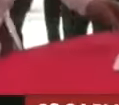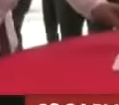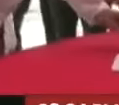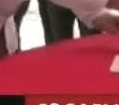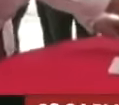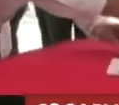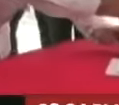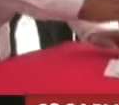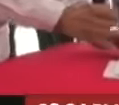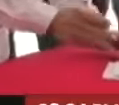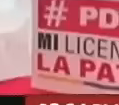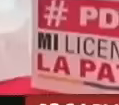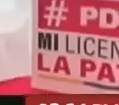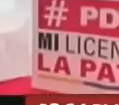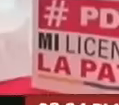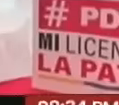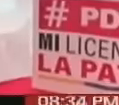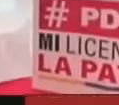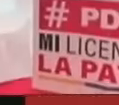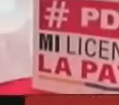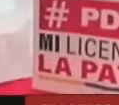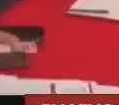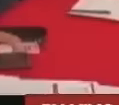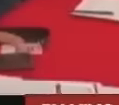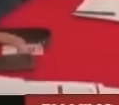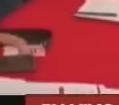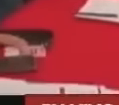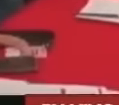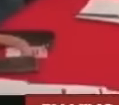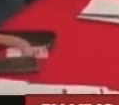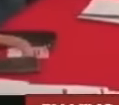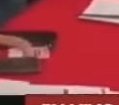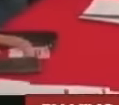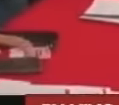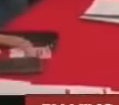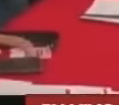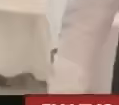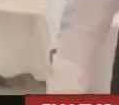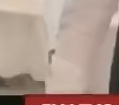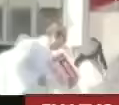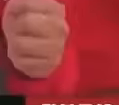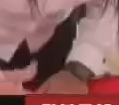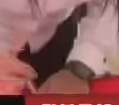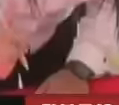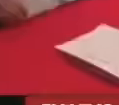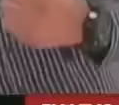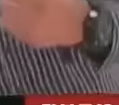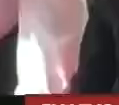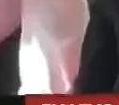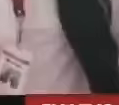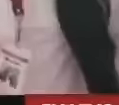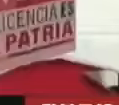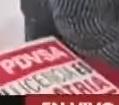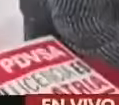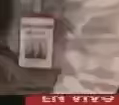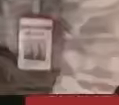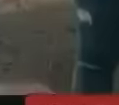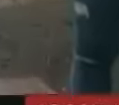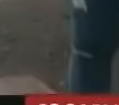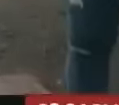mayor compromiso y con el ejemplo frente a las amenazas imperialistas.